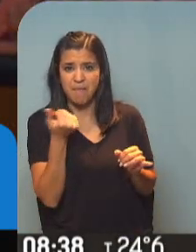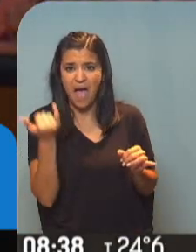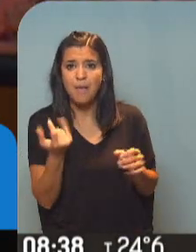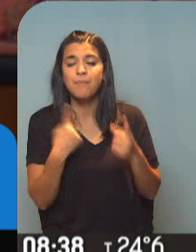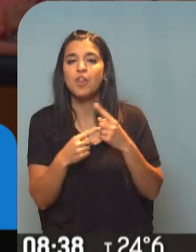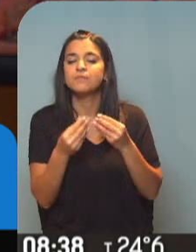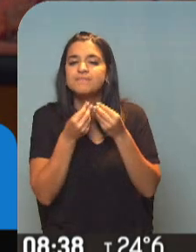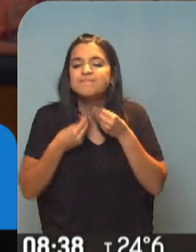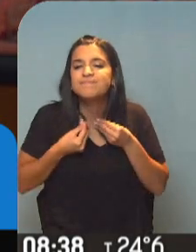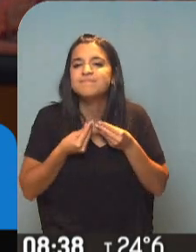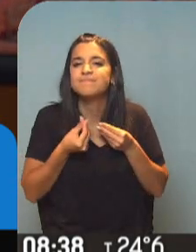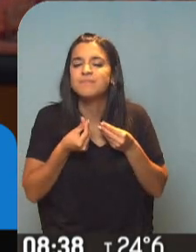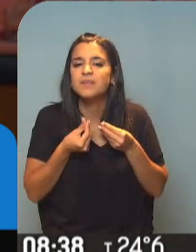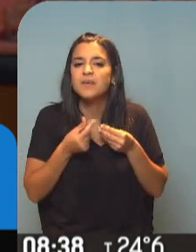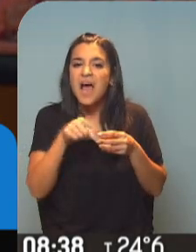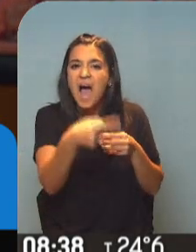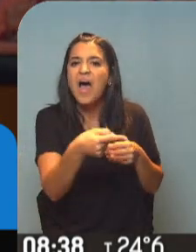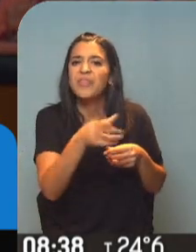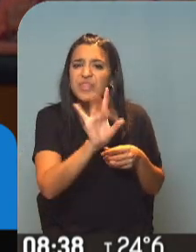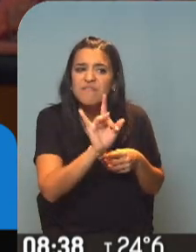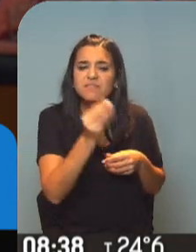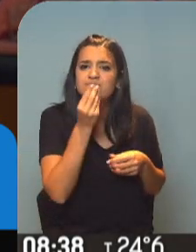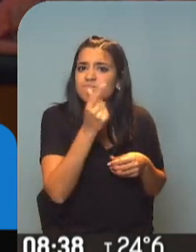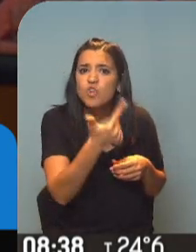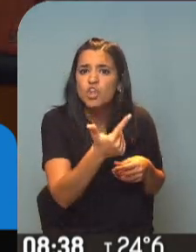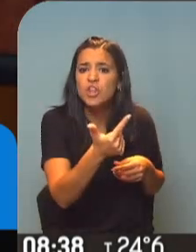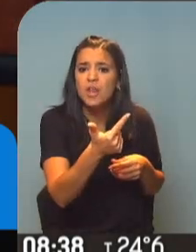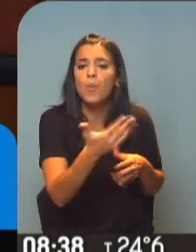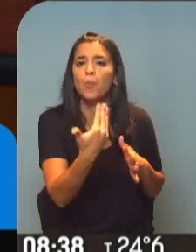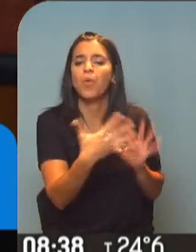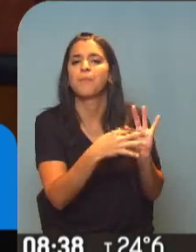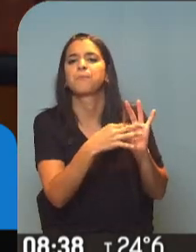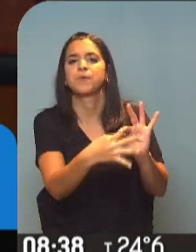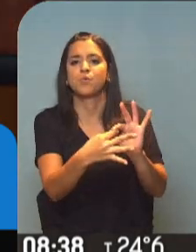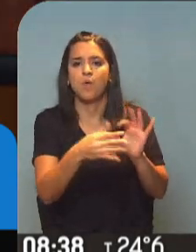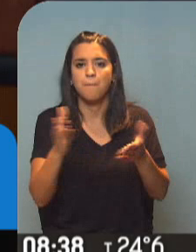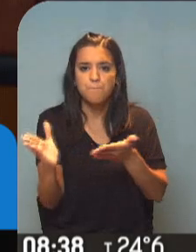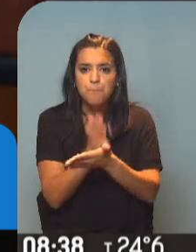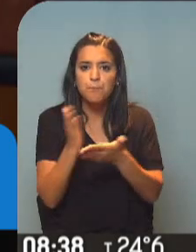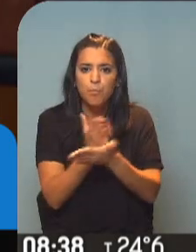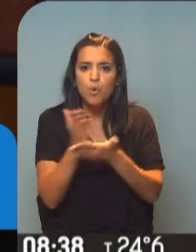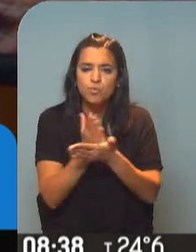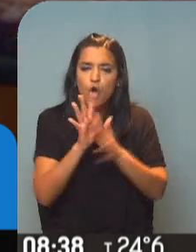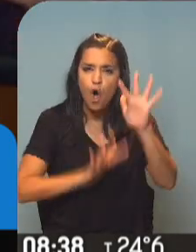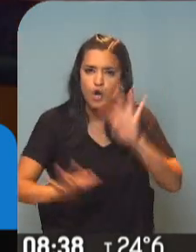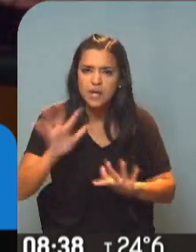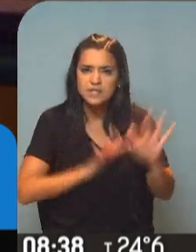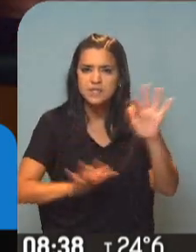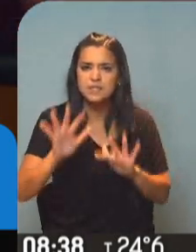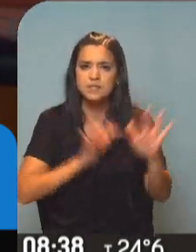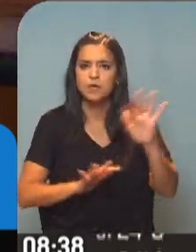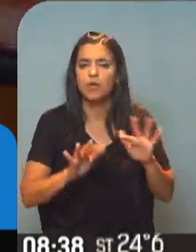suficiente para qué los que tienen dificultad para alimentarse puedan vincularse con productores distantes y organizar una red de